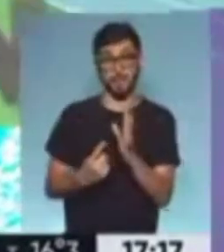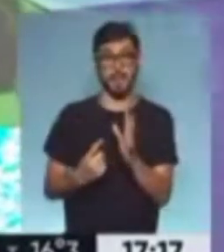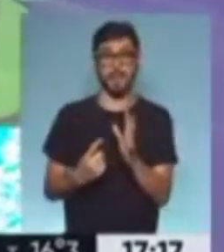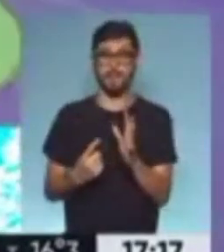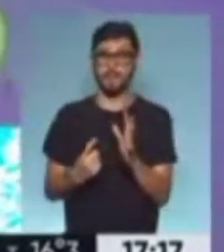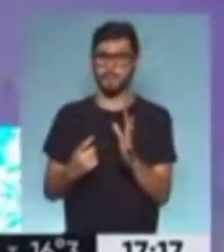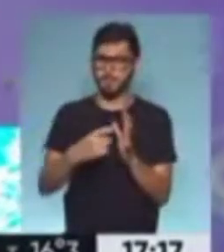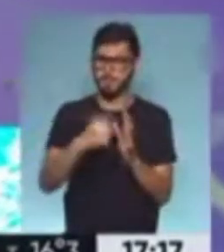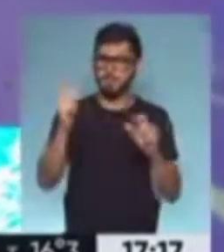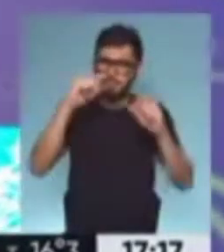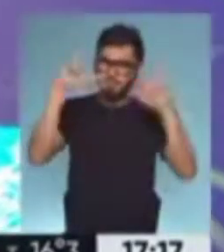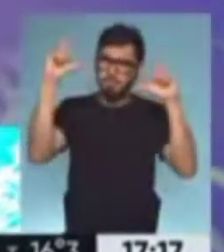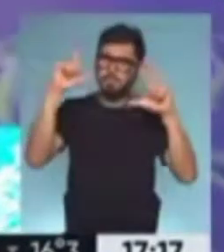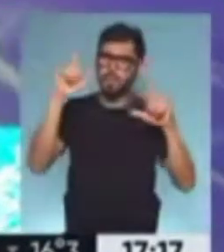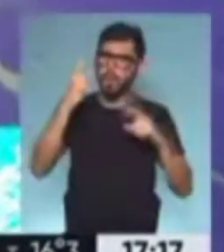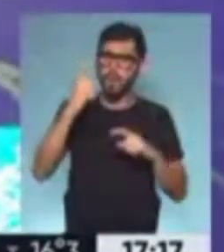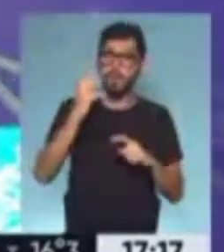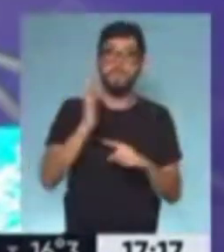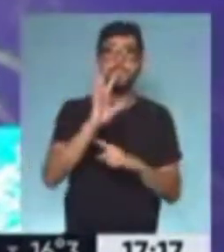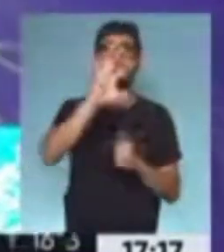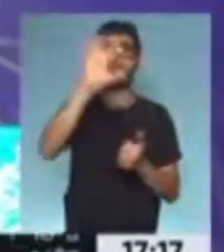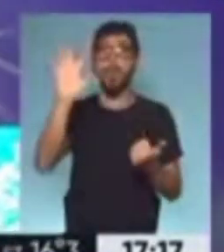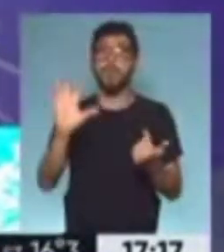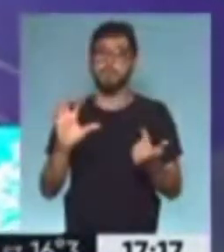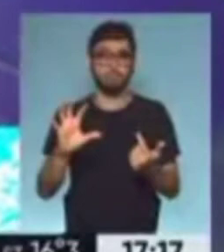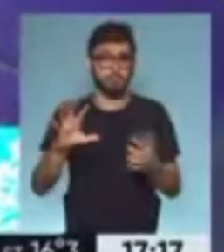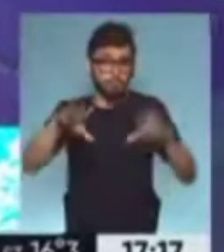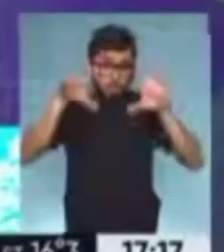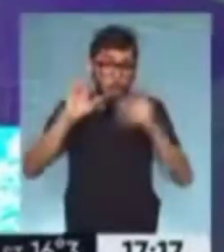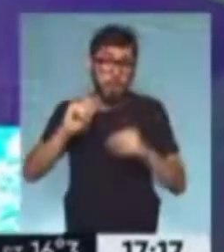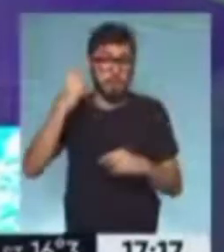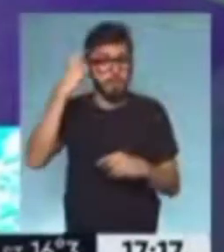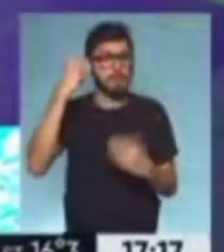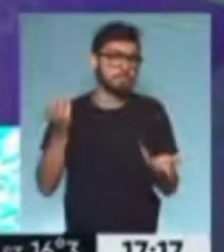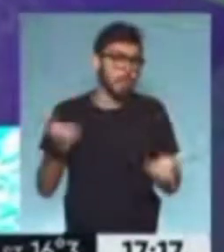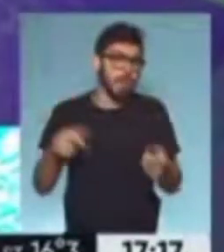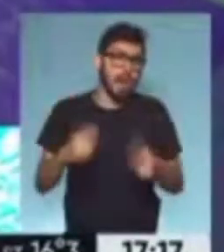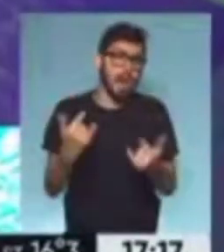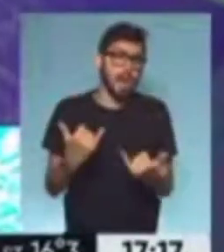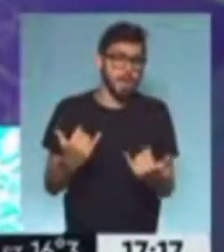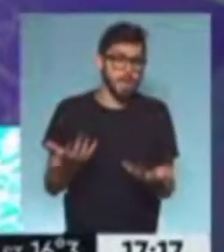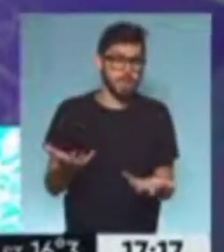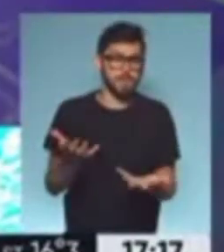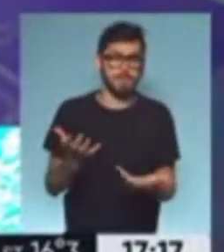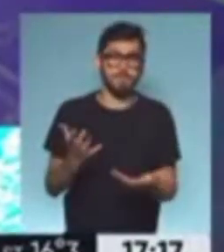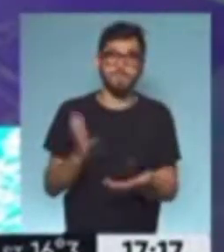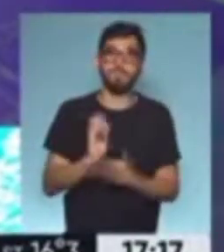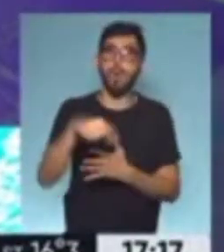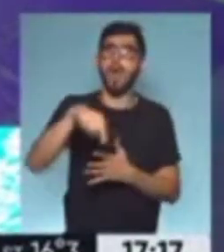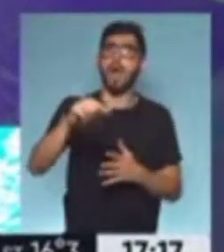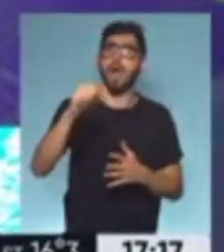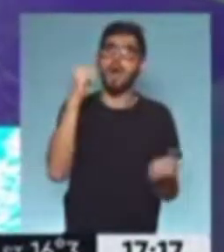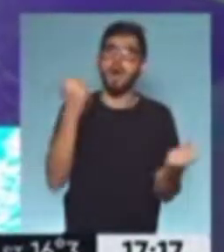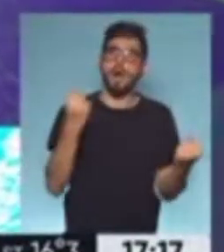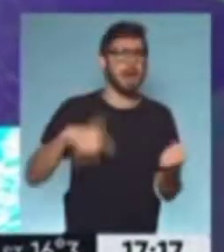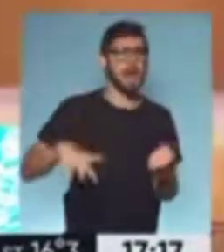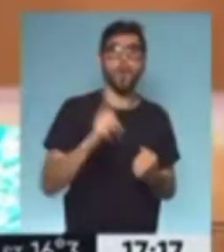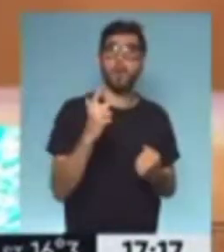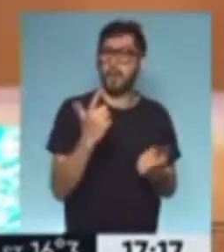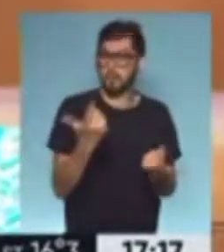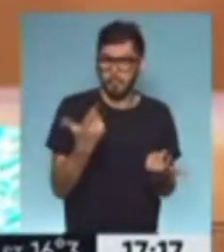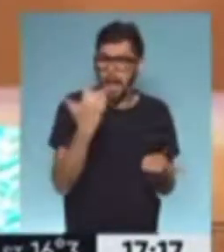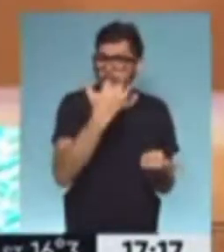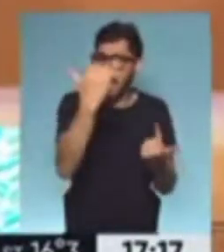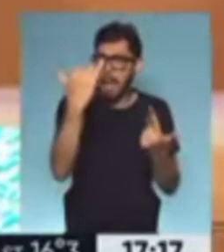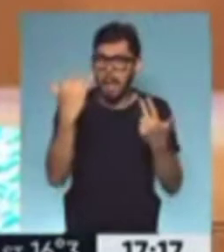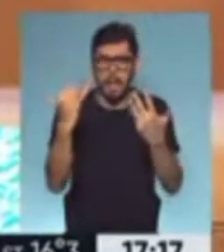Aires, digo, a nadie le sorprende. No hay ninguna provincia en donde diga, no, mira, acá por lo menos no se maneja en pedo, ¿no? No, y además también está bueno recalcar